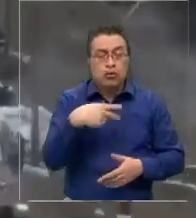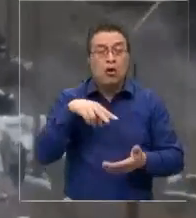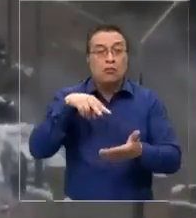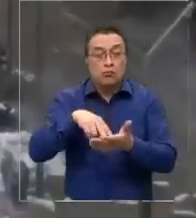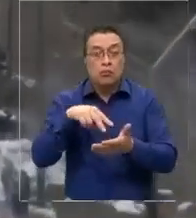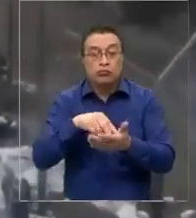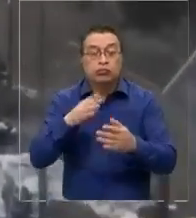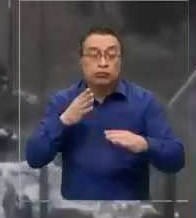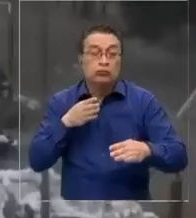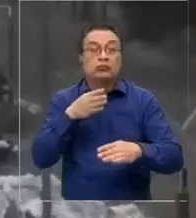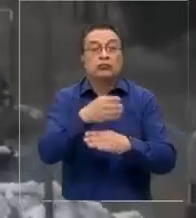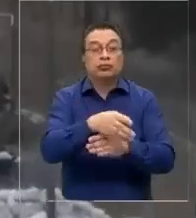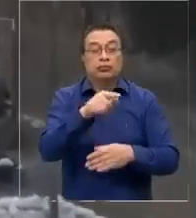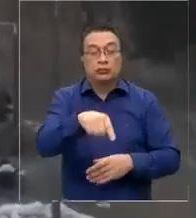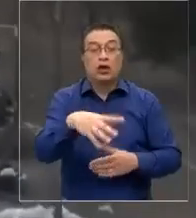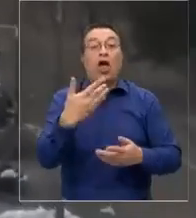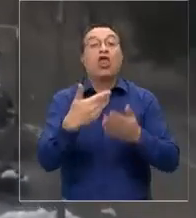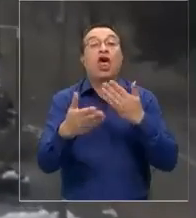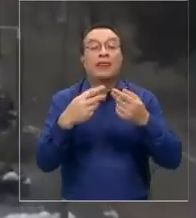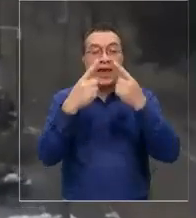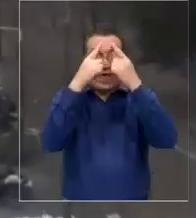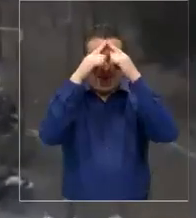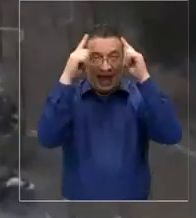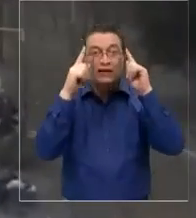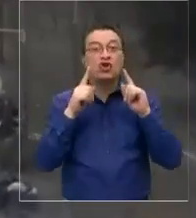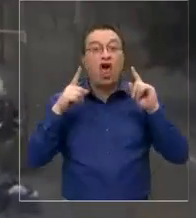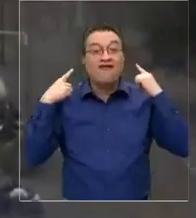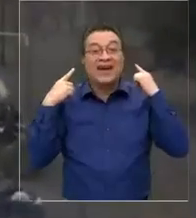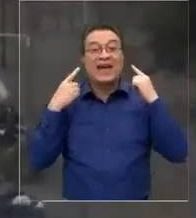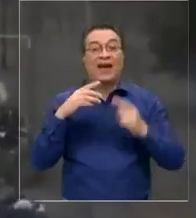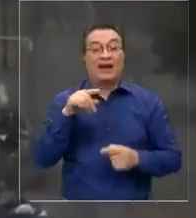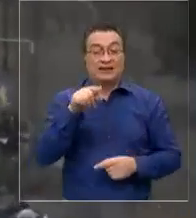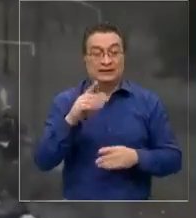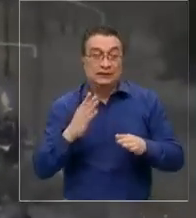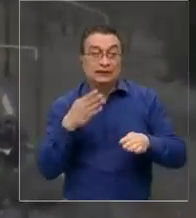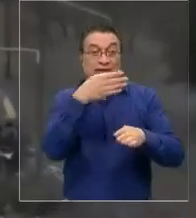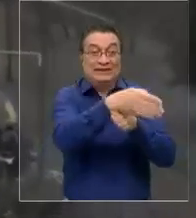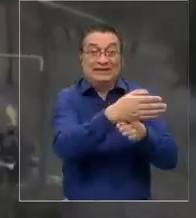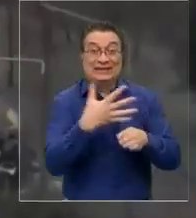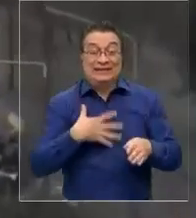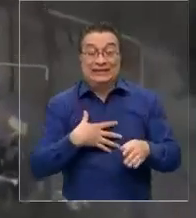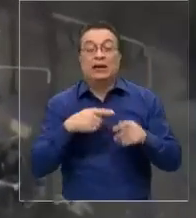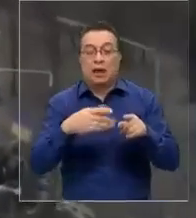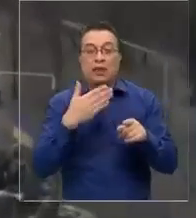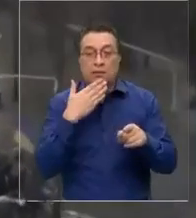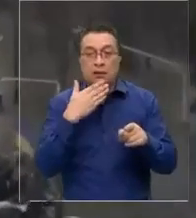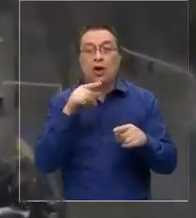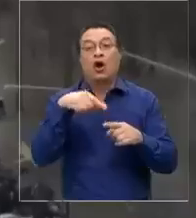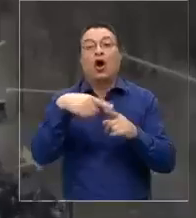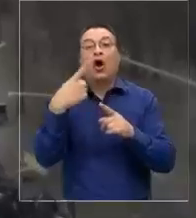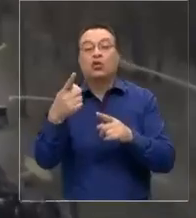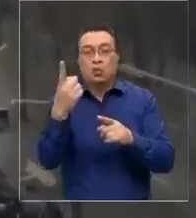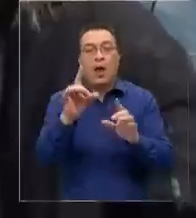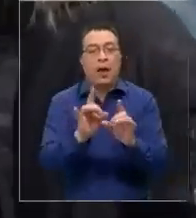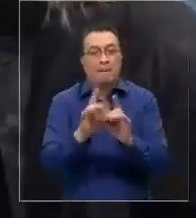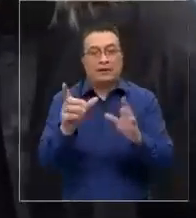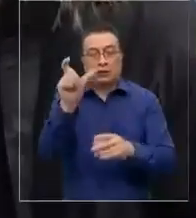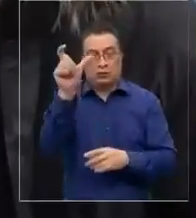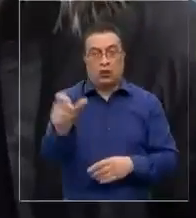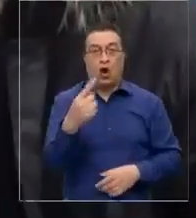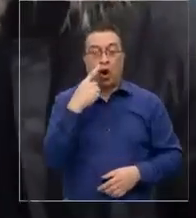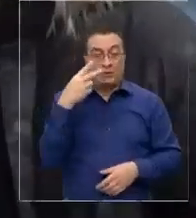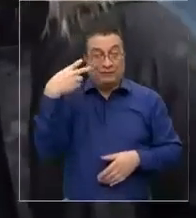pasar rumbo a Eslovaquia, que es lo que está al otro lado de la frontera, nos encontramos con una historia bien particular, la de Mohamed. Él es de